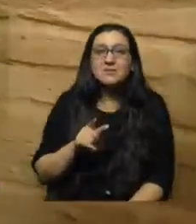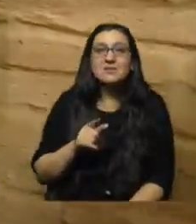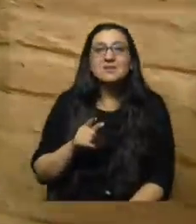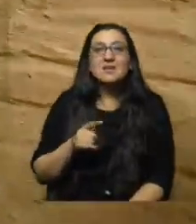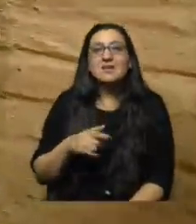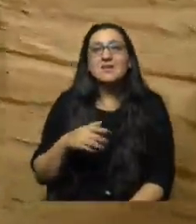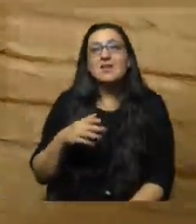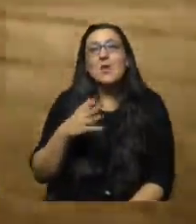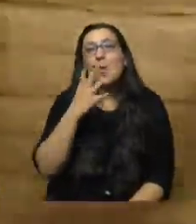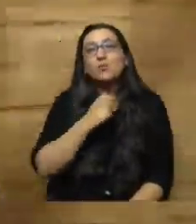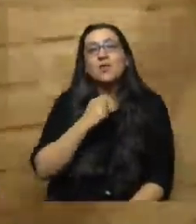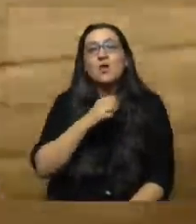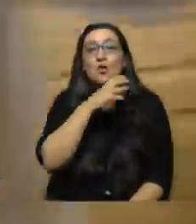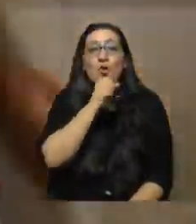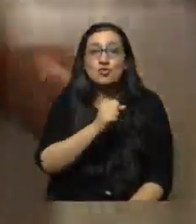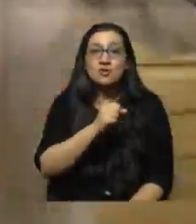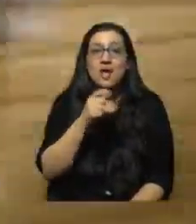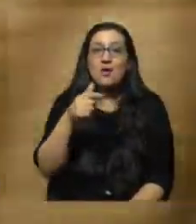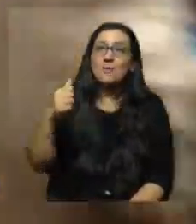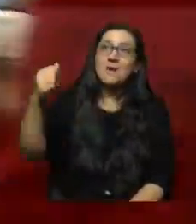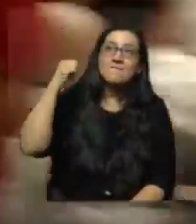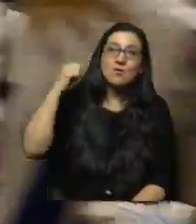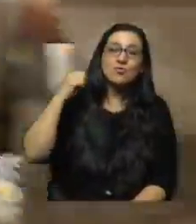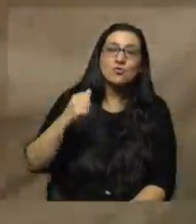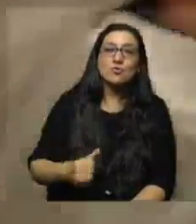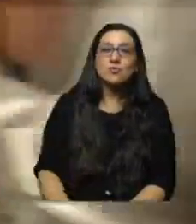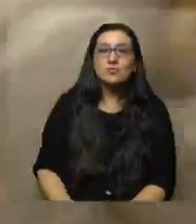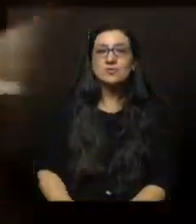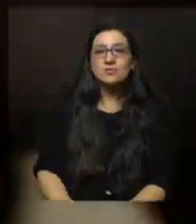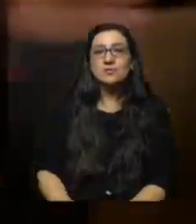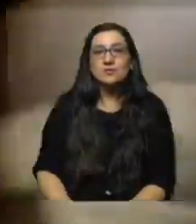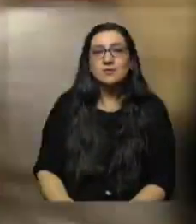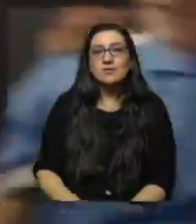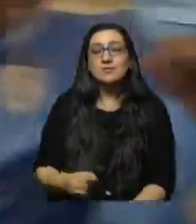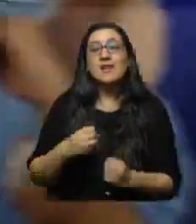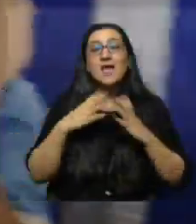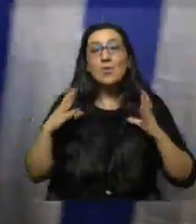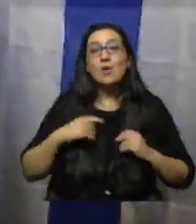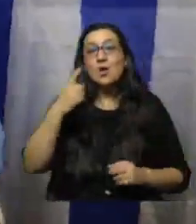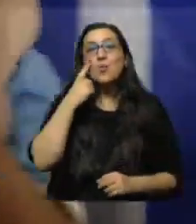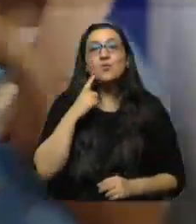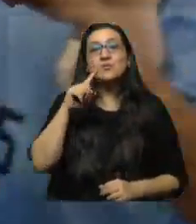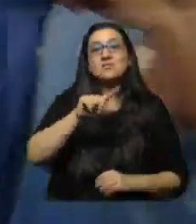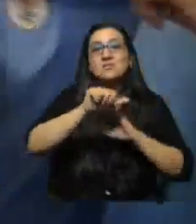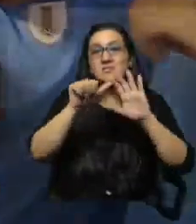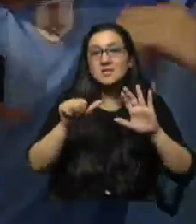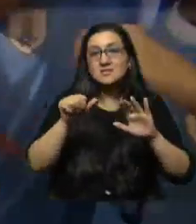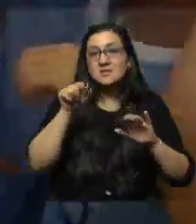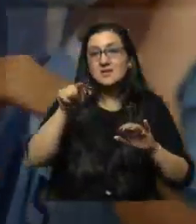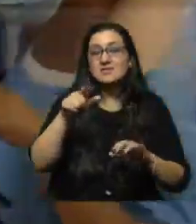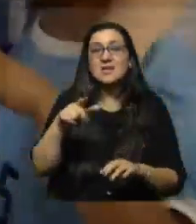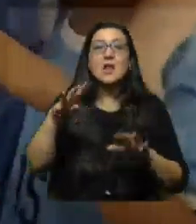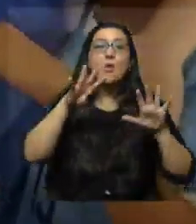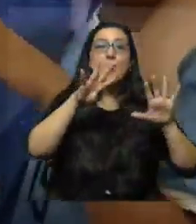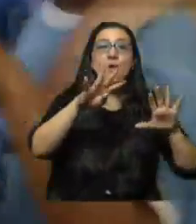Godín. Me voy para el fondo a hablar con los más grandecitos. A ver, estamos aquí en la escuela 16, escuela de Suecia. Aquí tenemos el 9 de